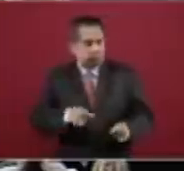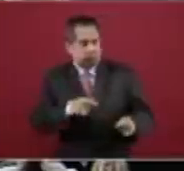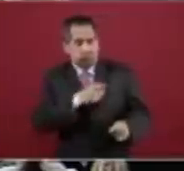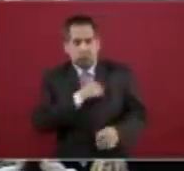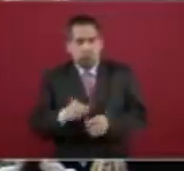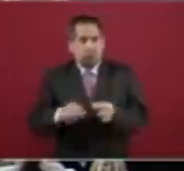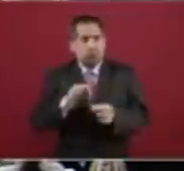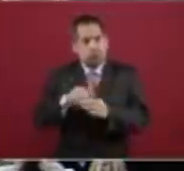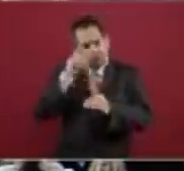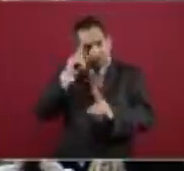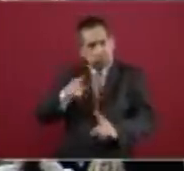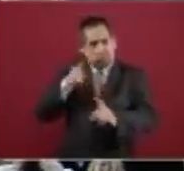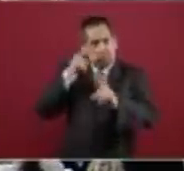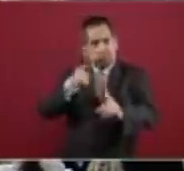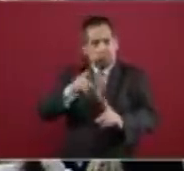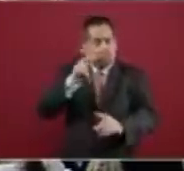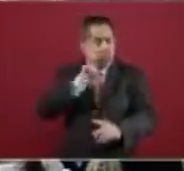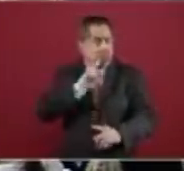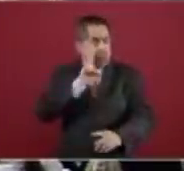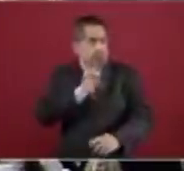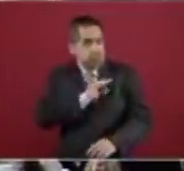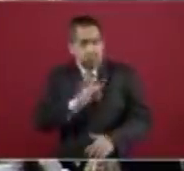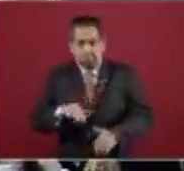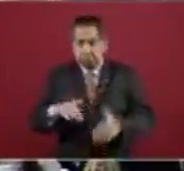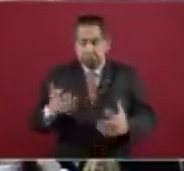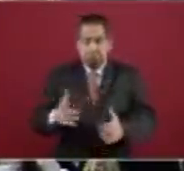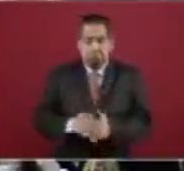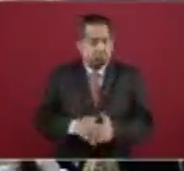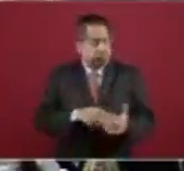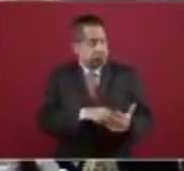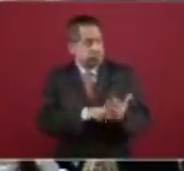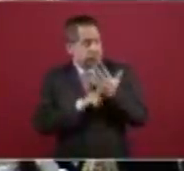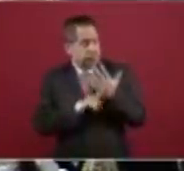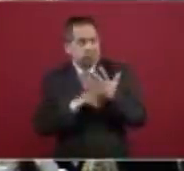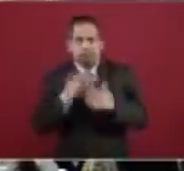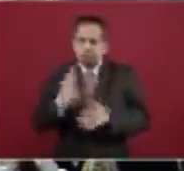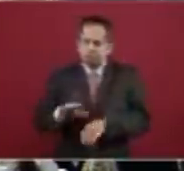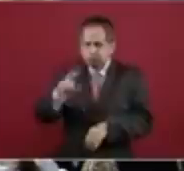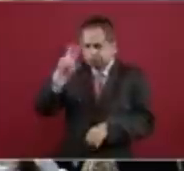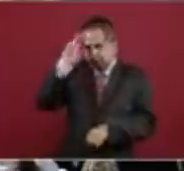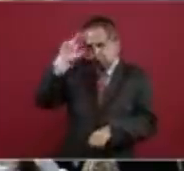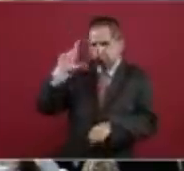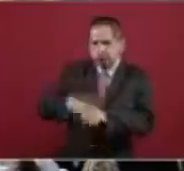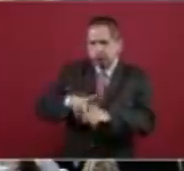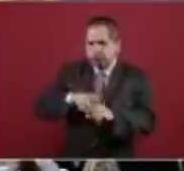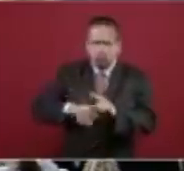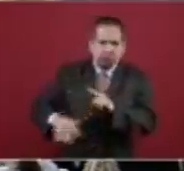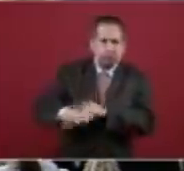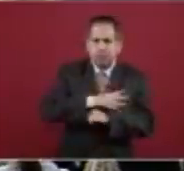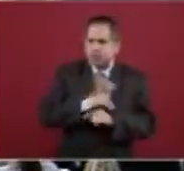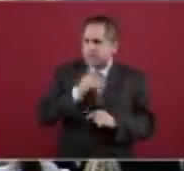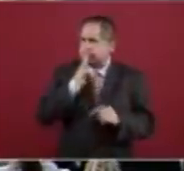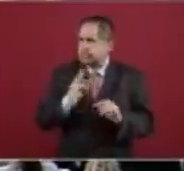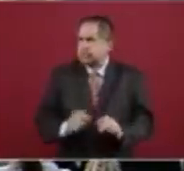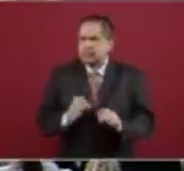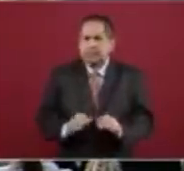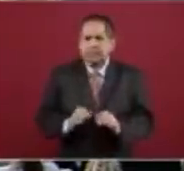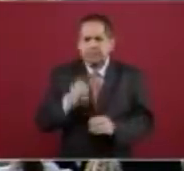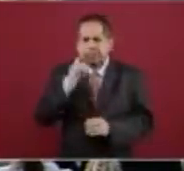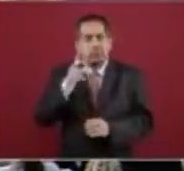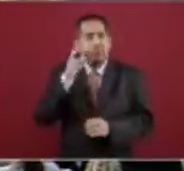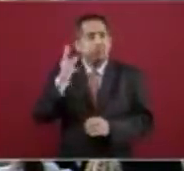un sueño de hacer esto, un ejemplo de la cultura ambiental y del de desarrollo